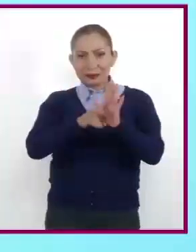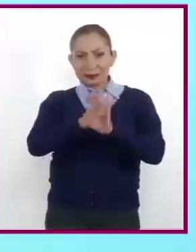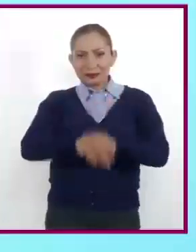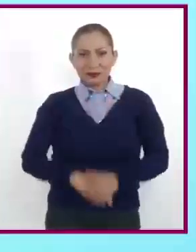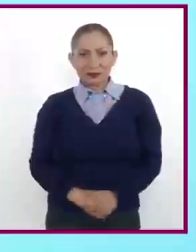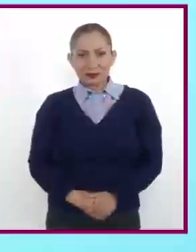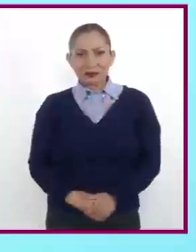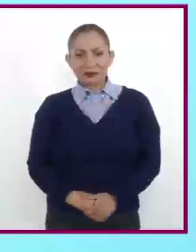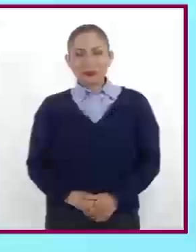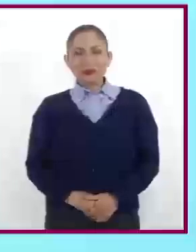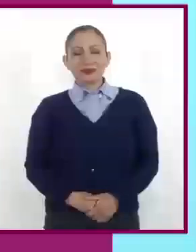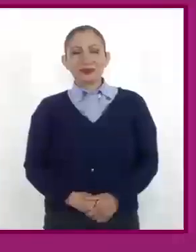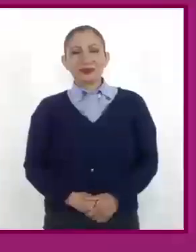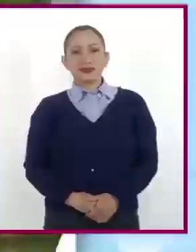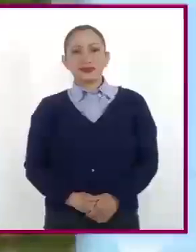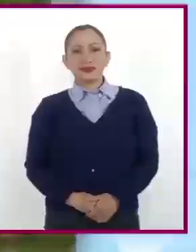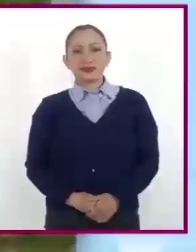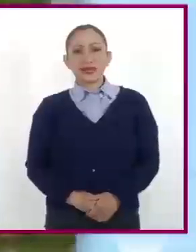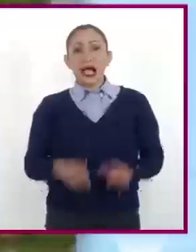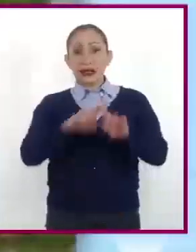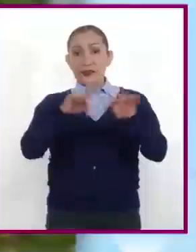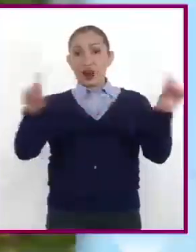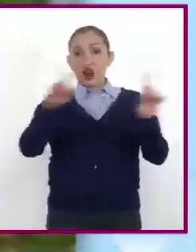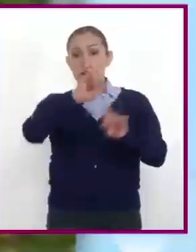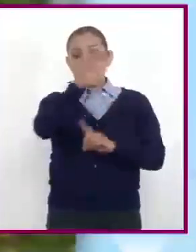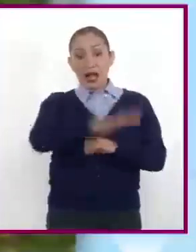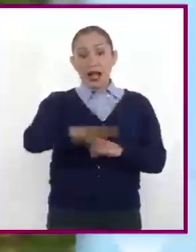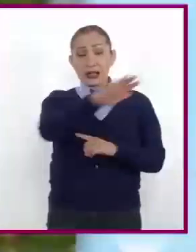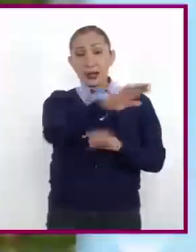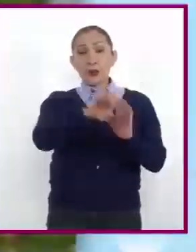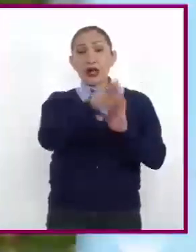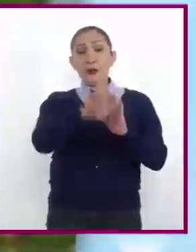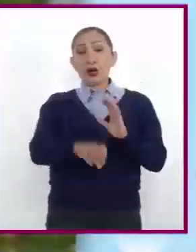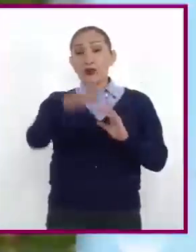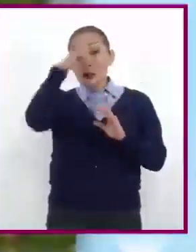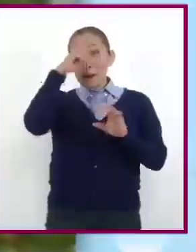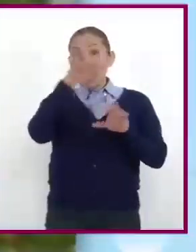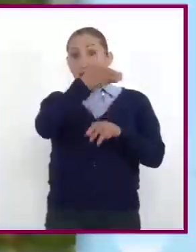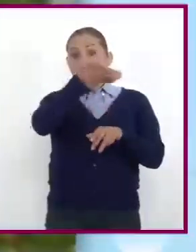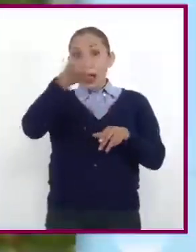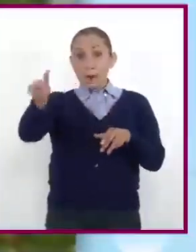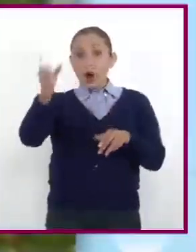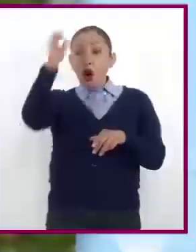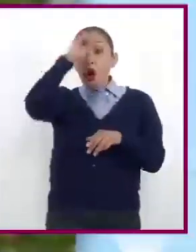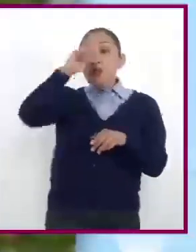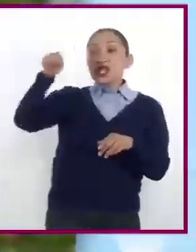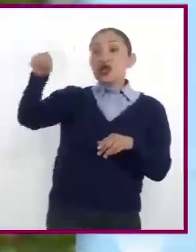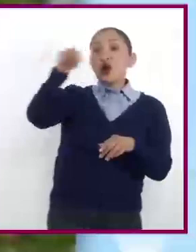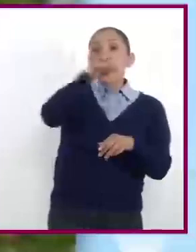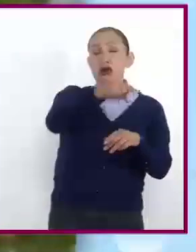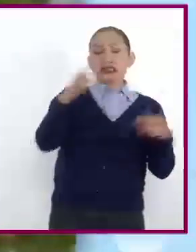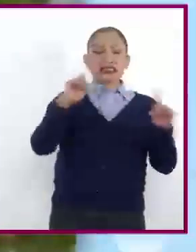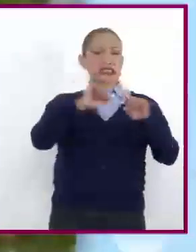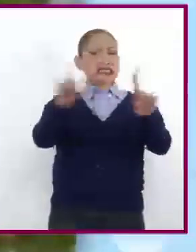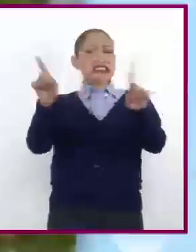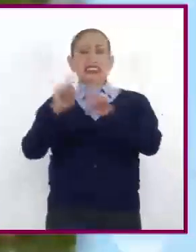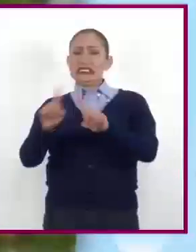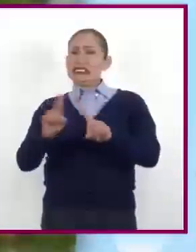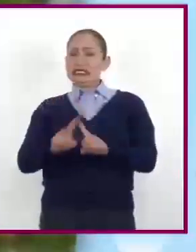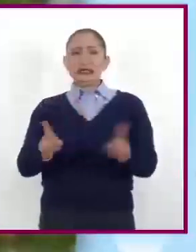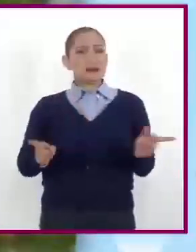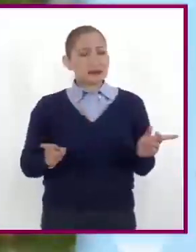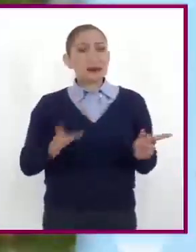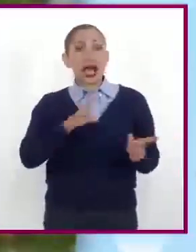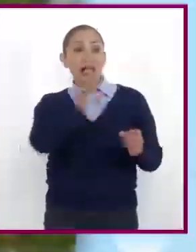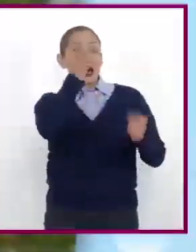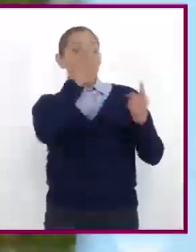video. A diferencia de otros sectores, en el caso del campo mexicano, las opiniones son realmente contrastantes.